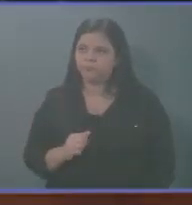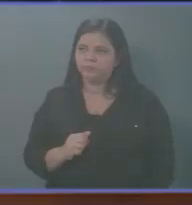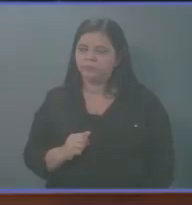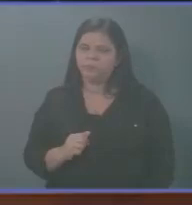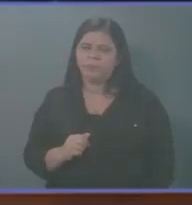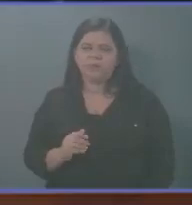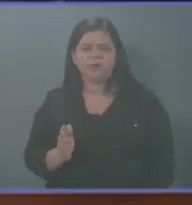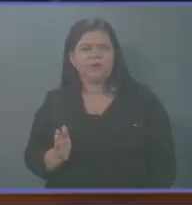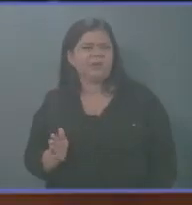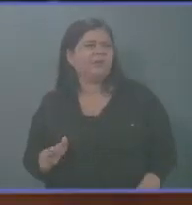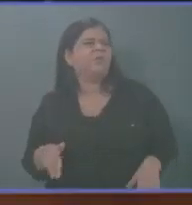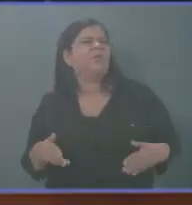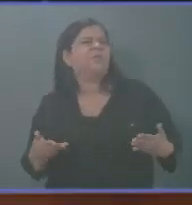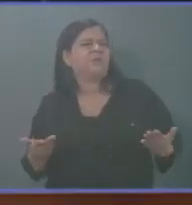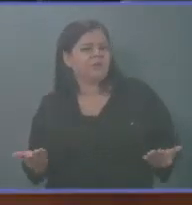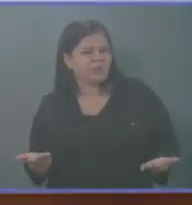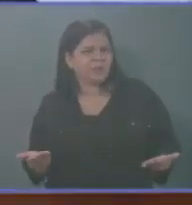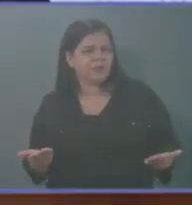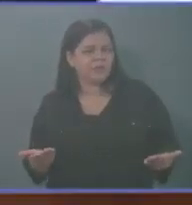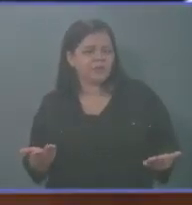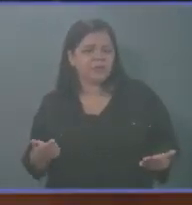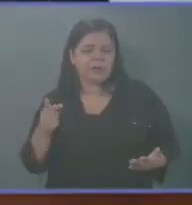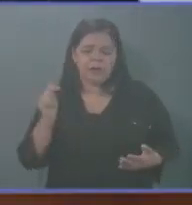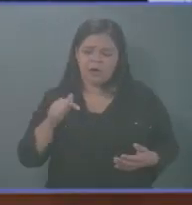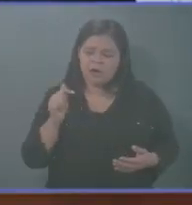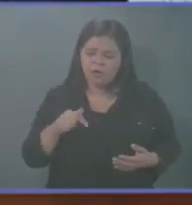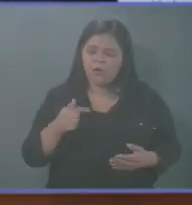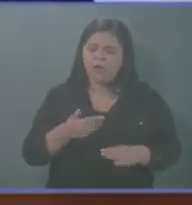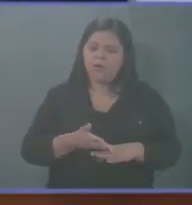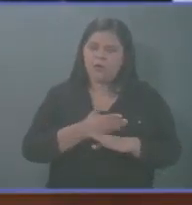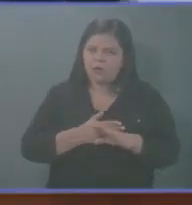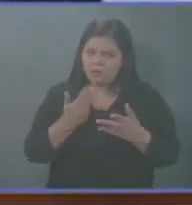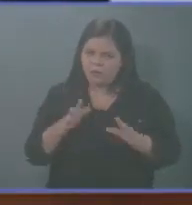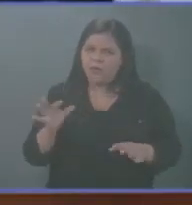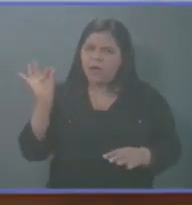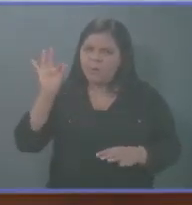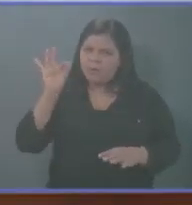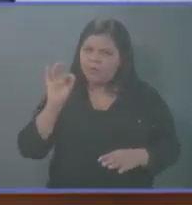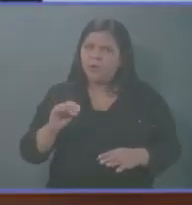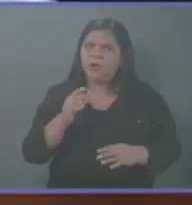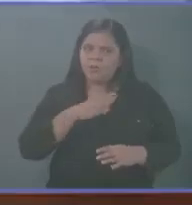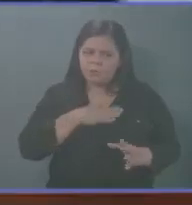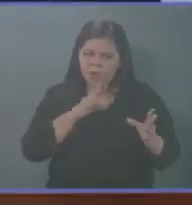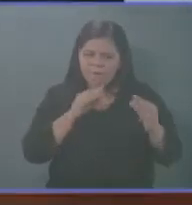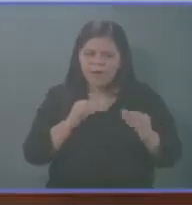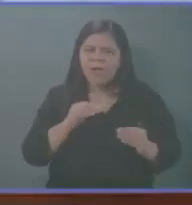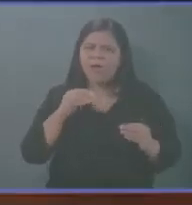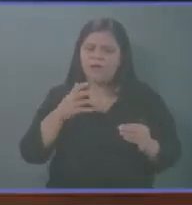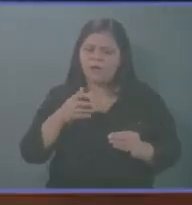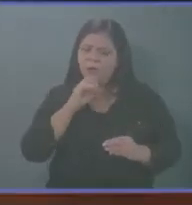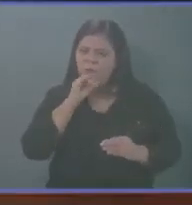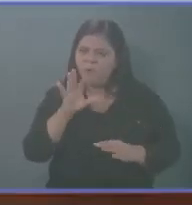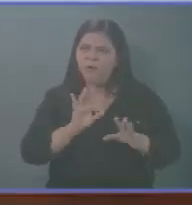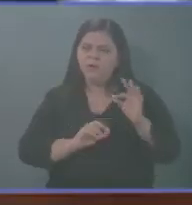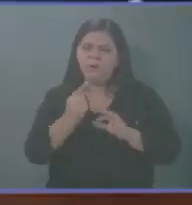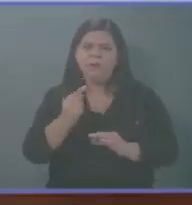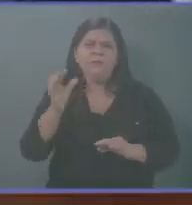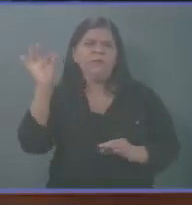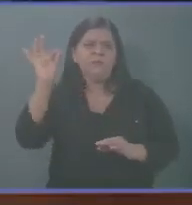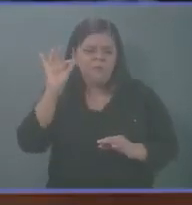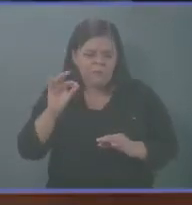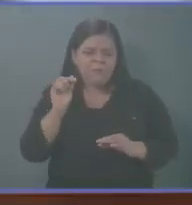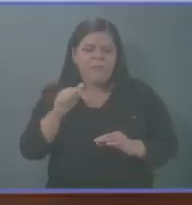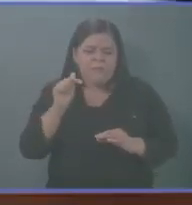Porque aquí si hay, y ahí estuvieron pastores, yo hablé con unos que hablaron y dijeron ahí estuvimos, pastores y personas